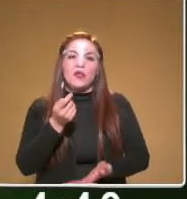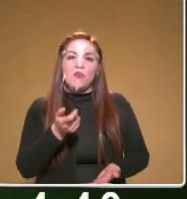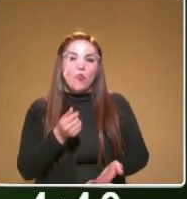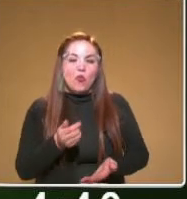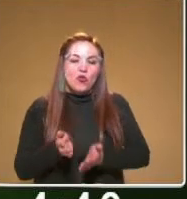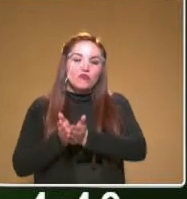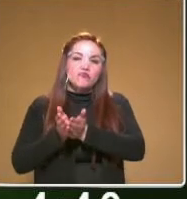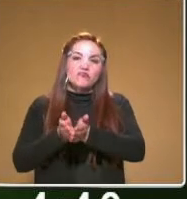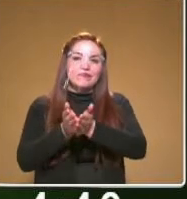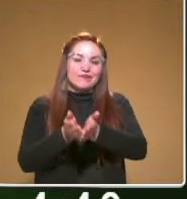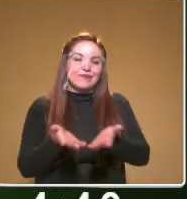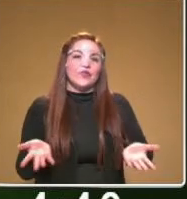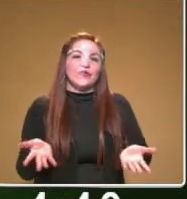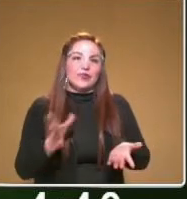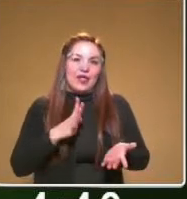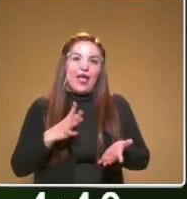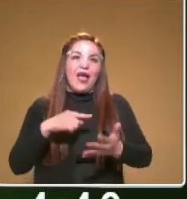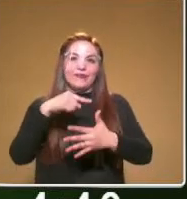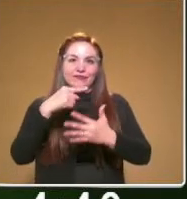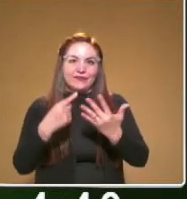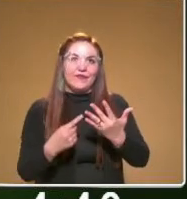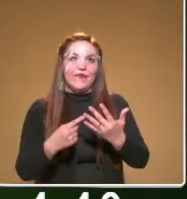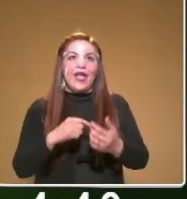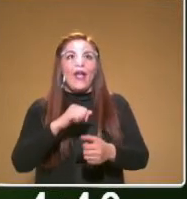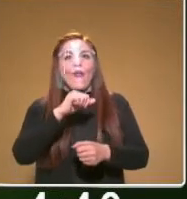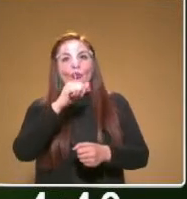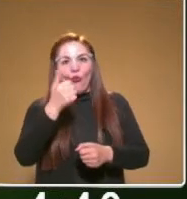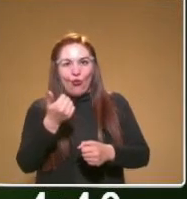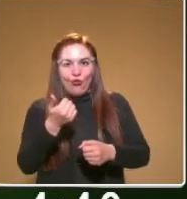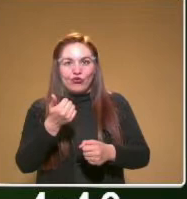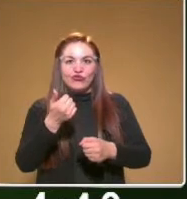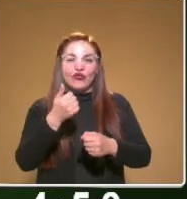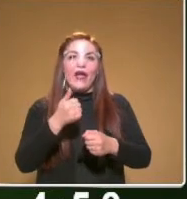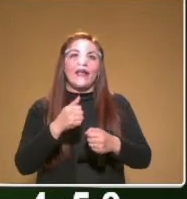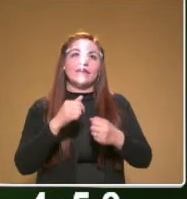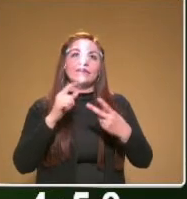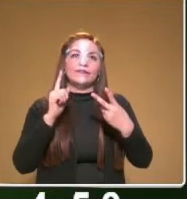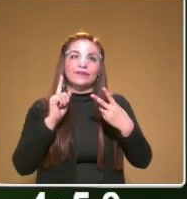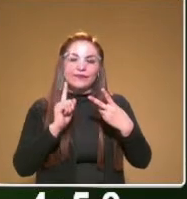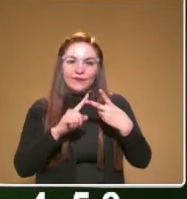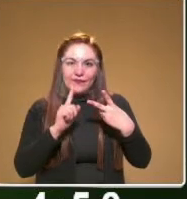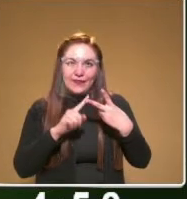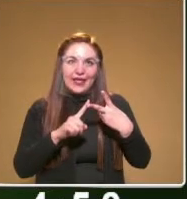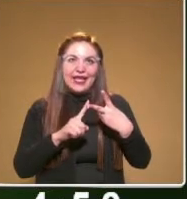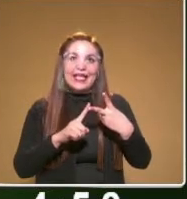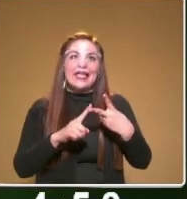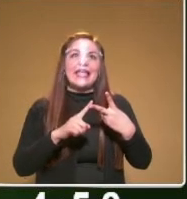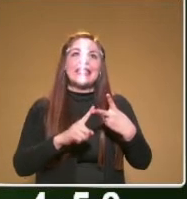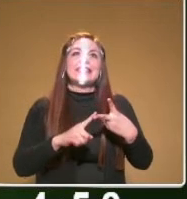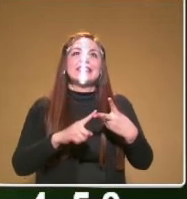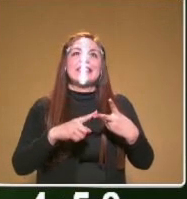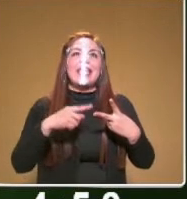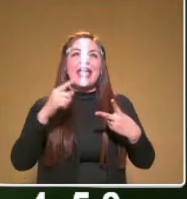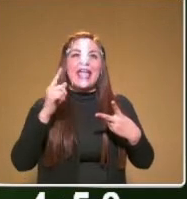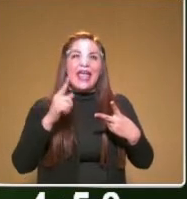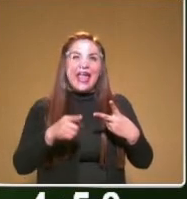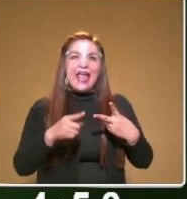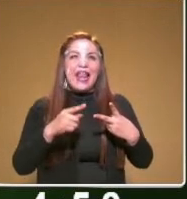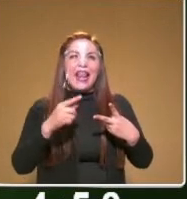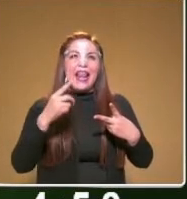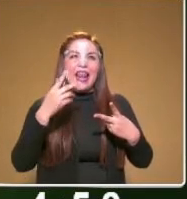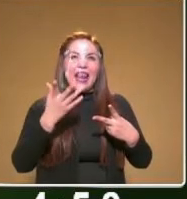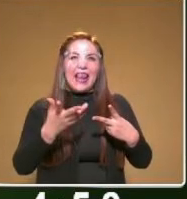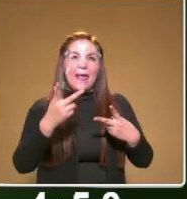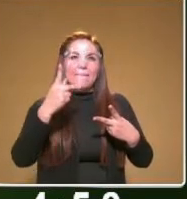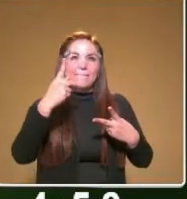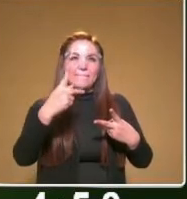más características? Exactamente, la segunda característica es el presagio. Vas a aprender aquí palabritas nuevas